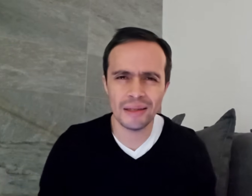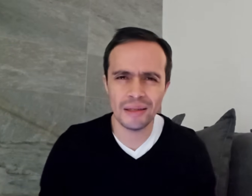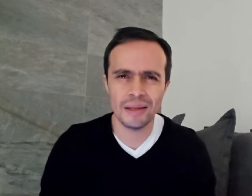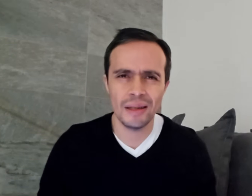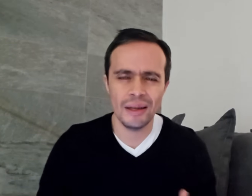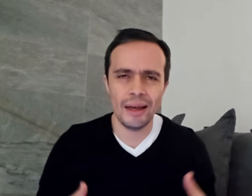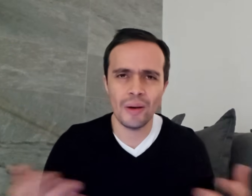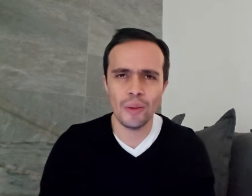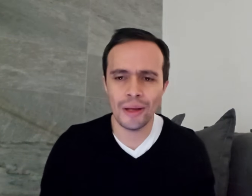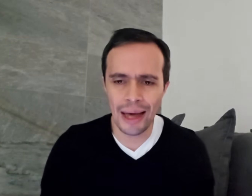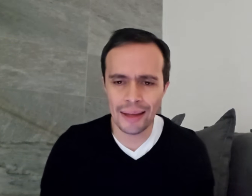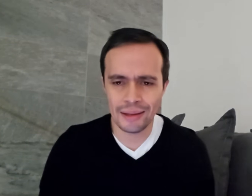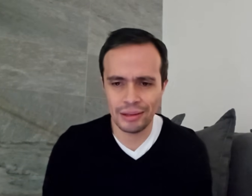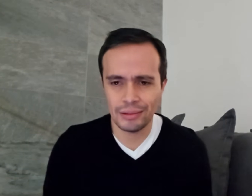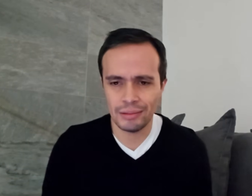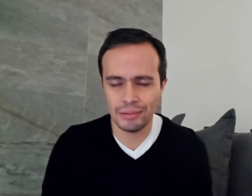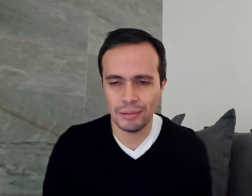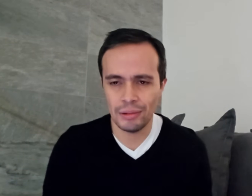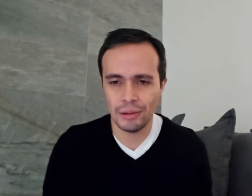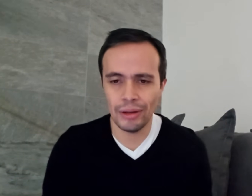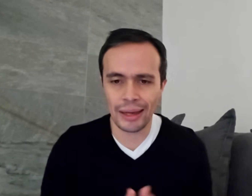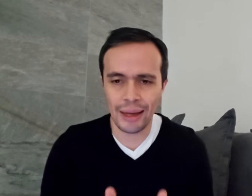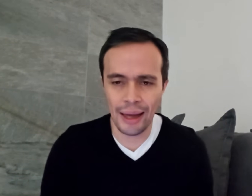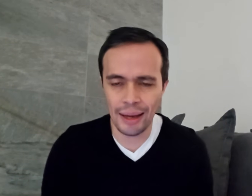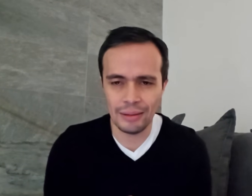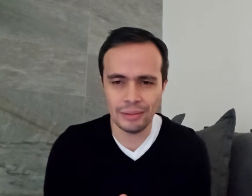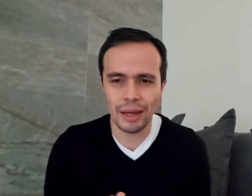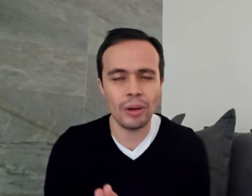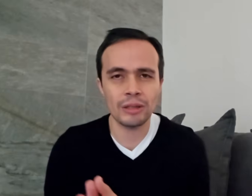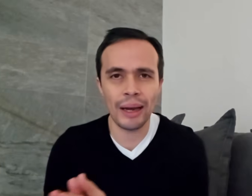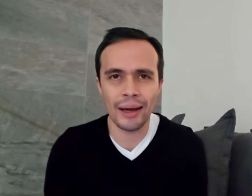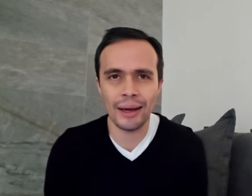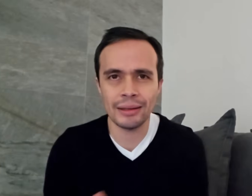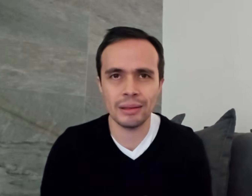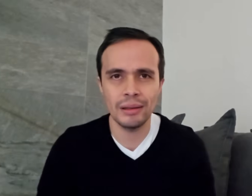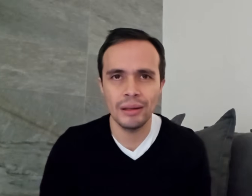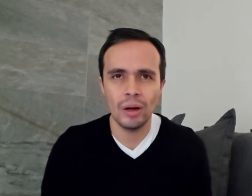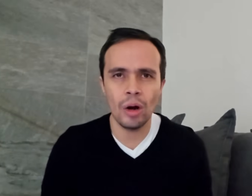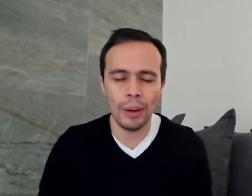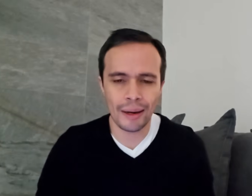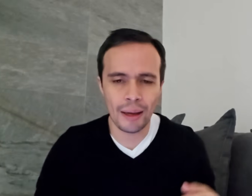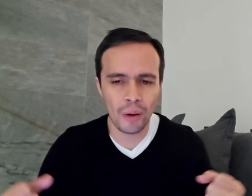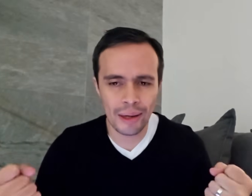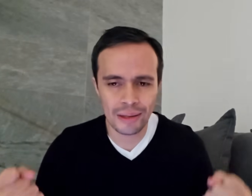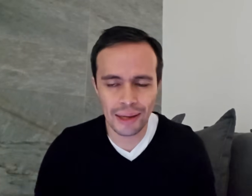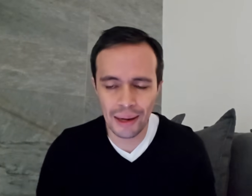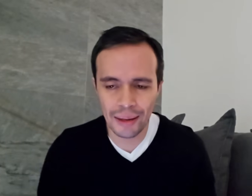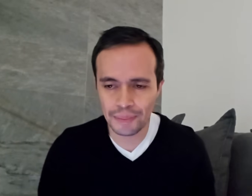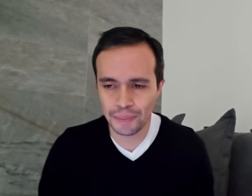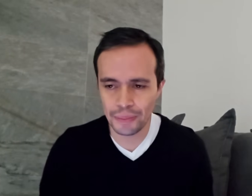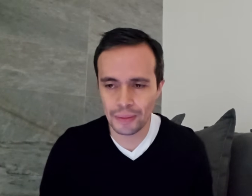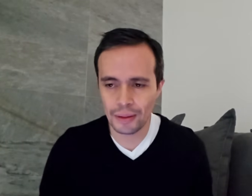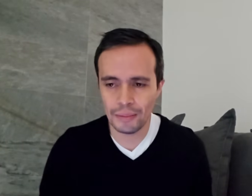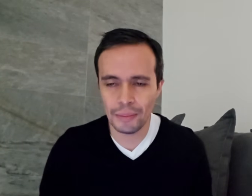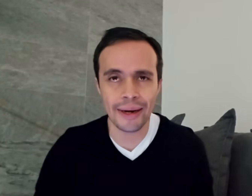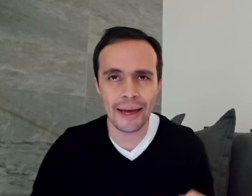muchas más en comunidades, lo de Acteal, Aguas Blancas, gobernadores que